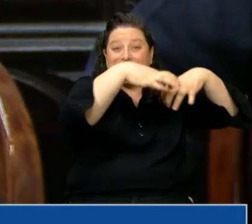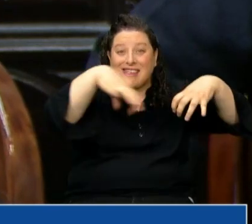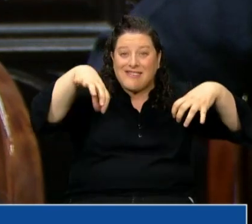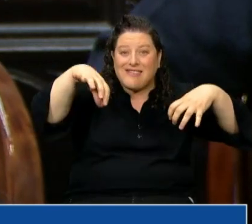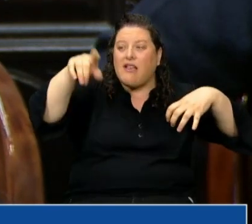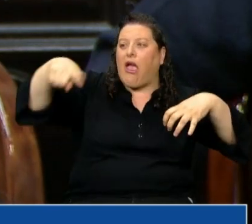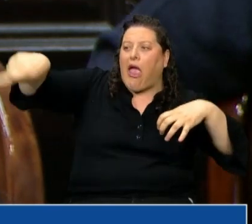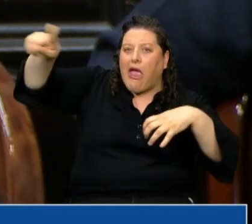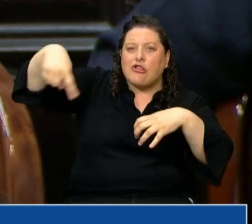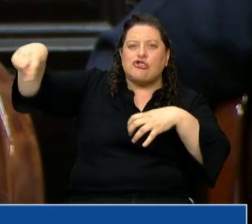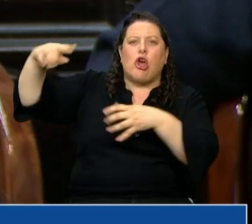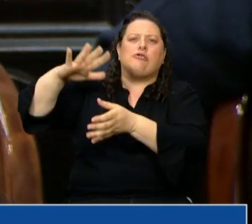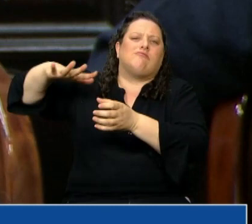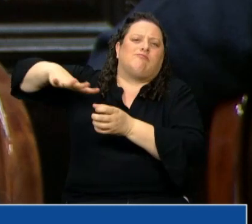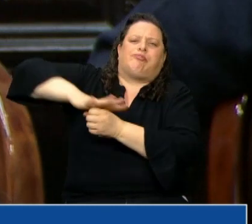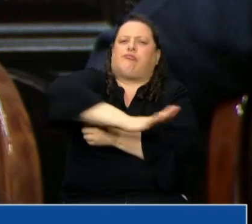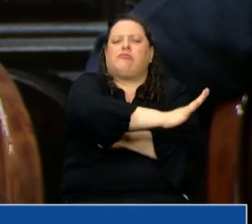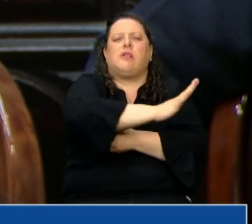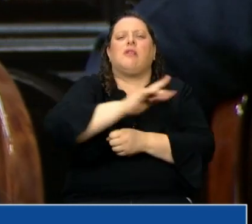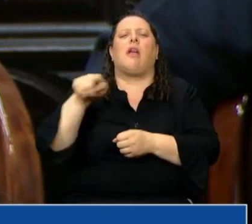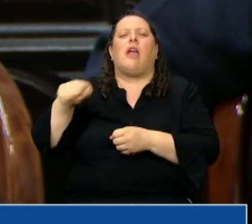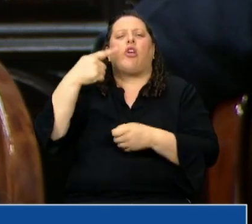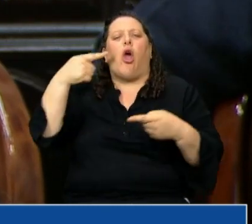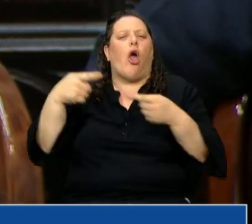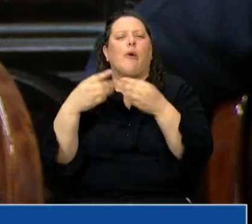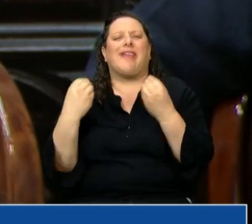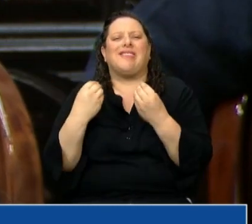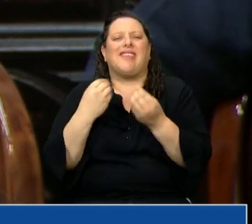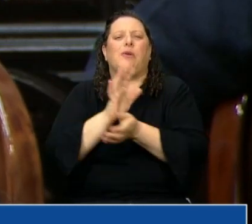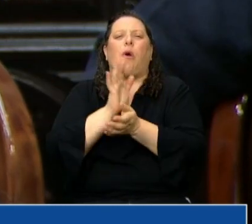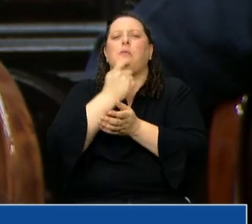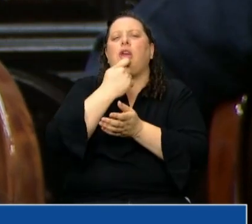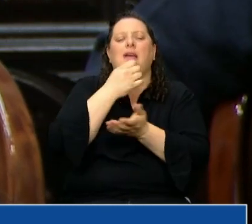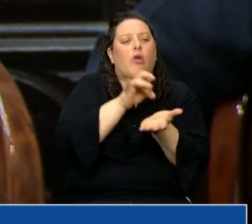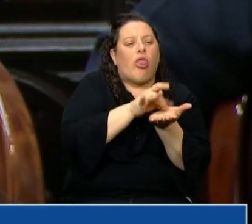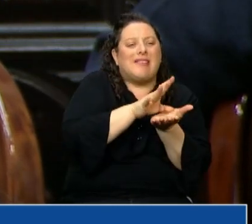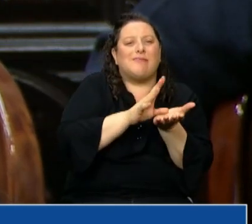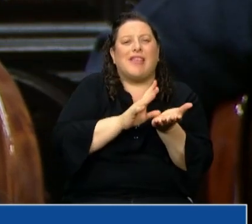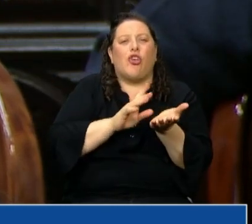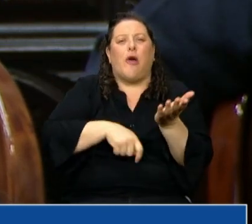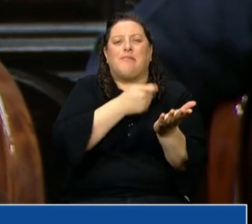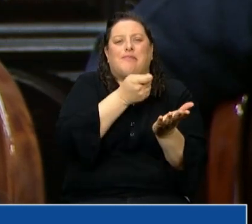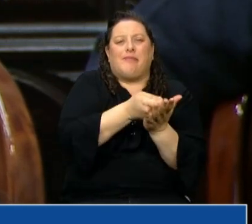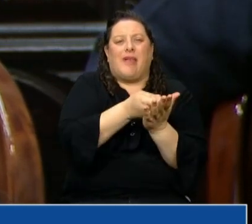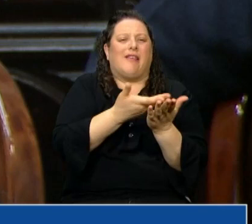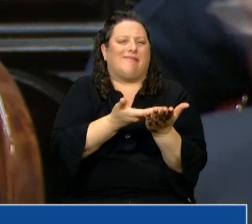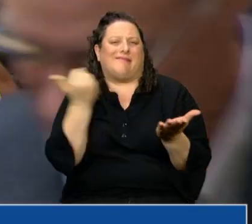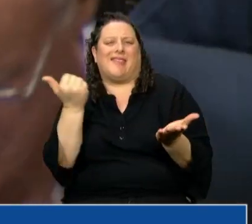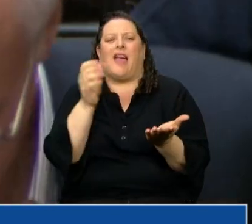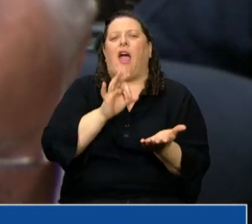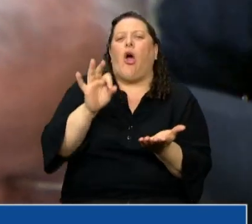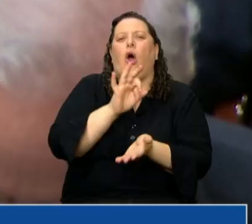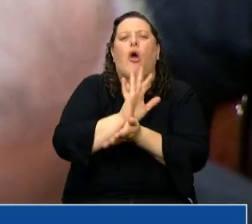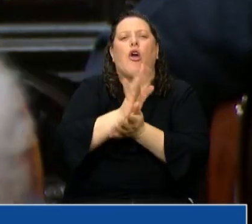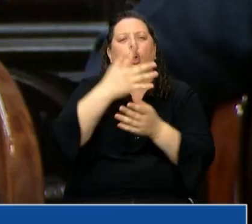los que proponen eliminar las indemnizaciones, los que proponen terminar con la ultraactividad de los